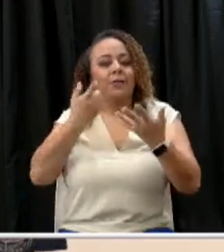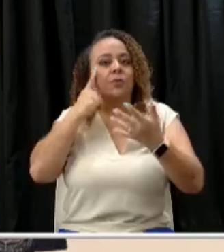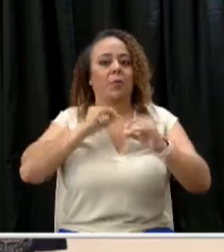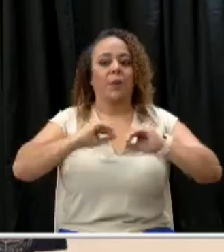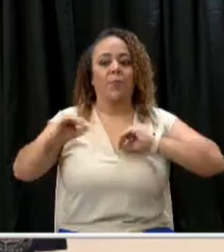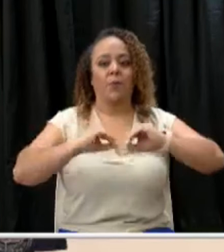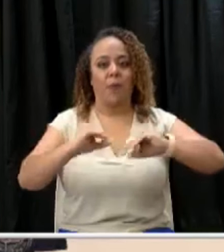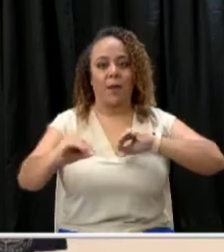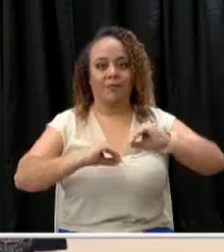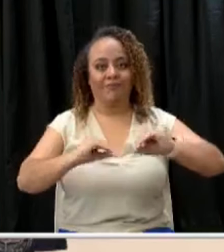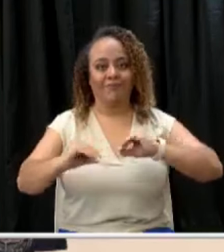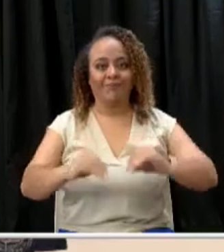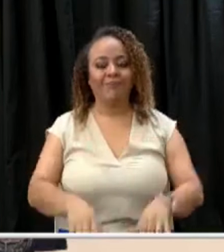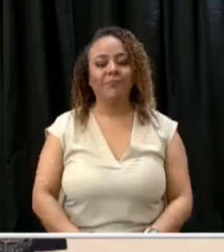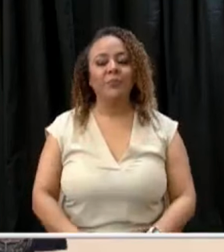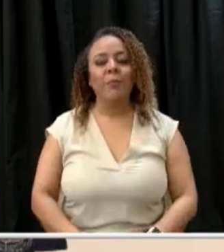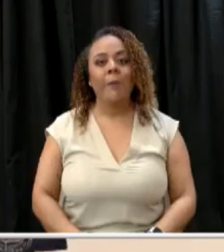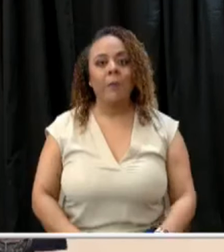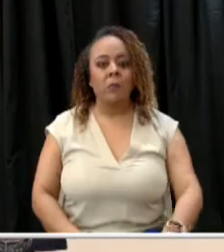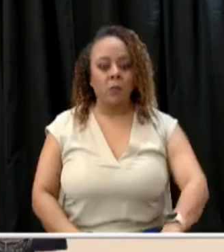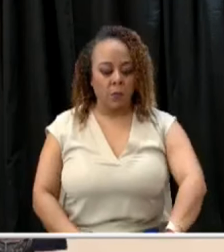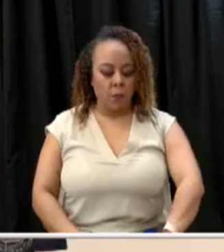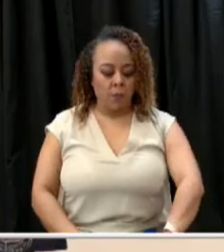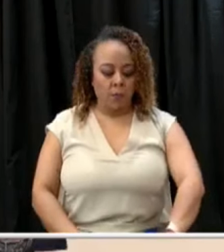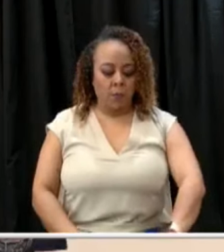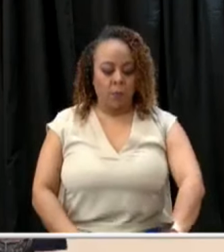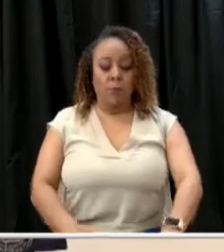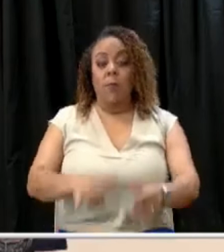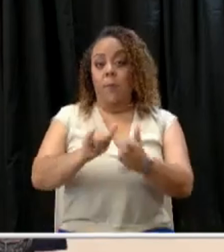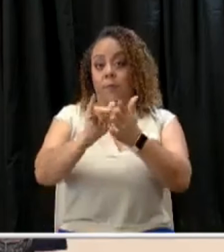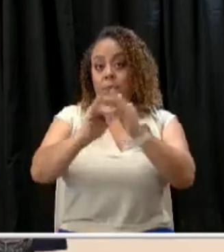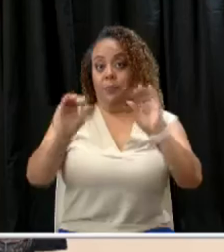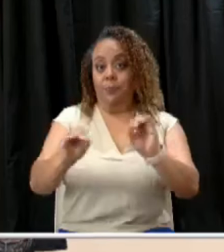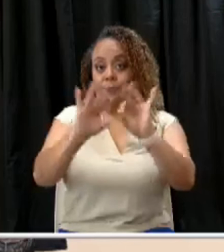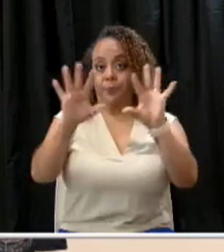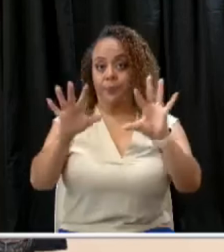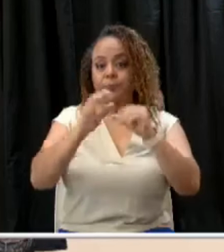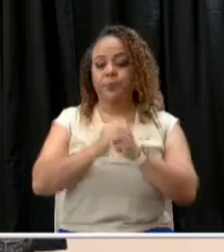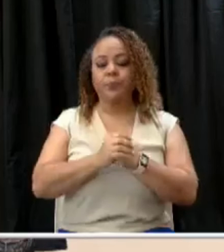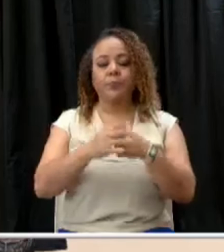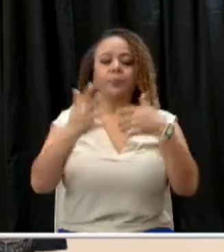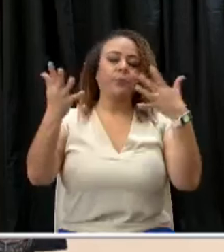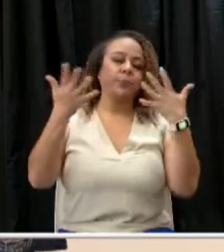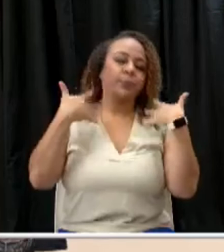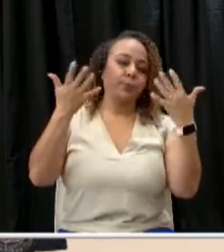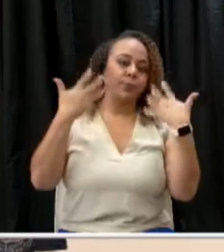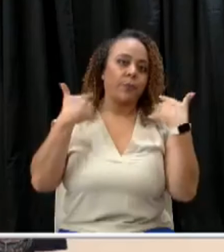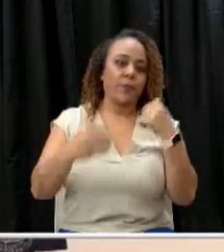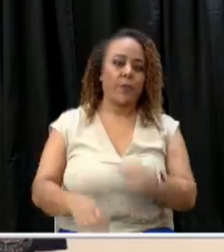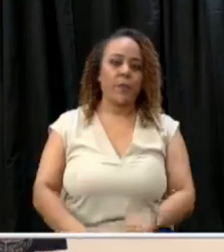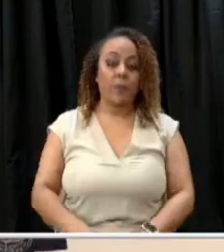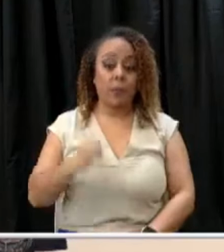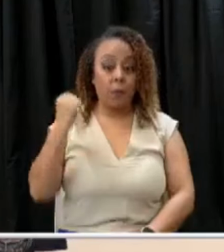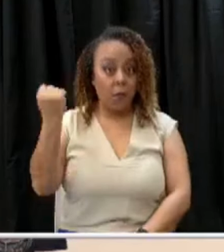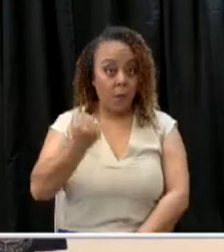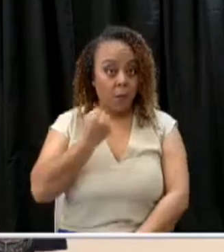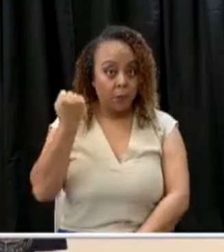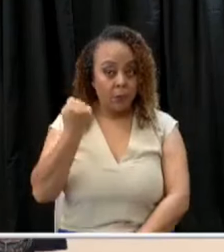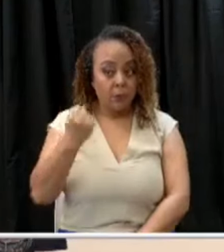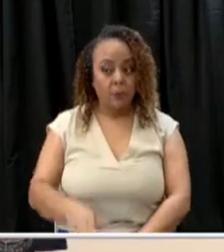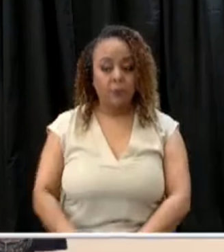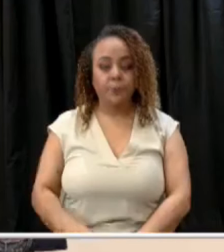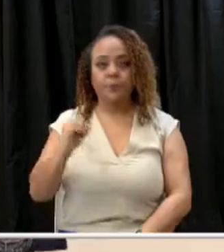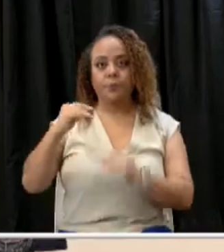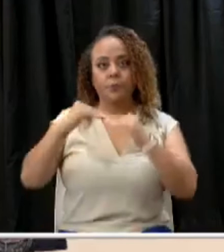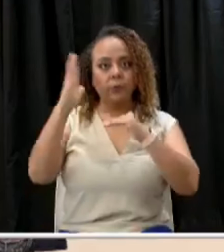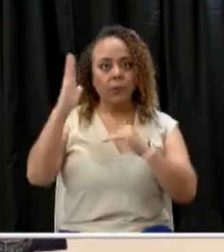mover los músculos. Esto, evidentemente, cuando el calor es fuerte o es